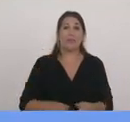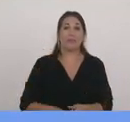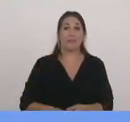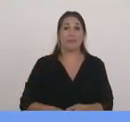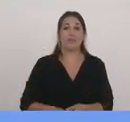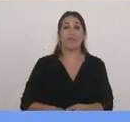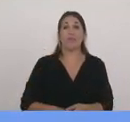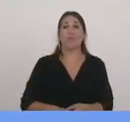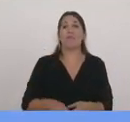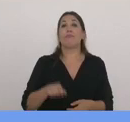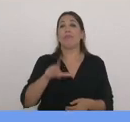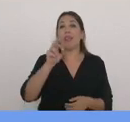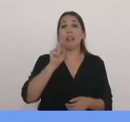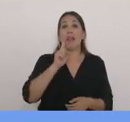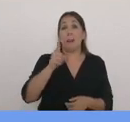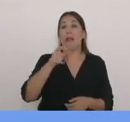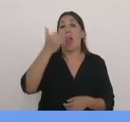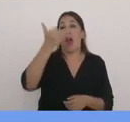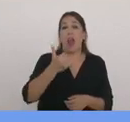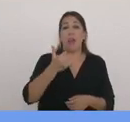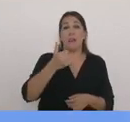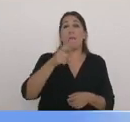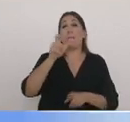a los que están y a los que no están,